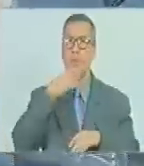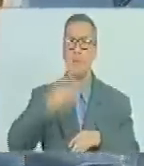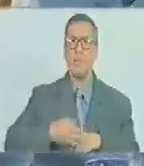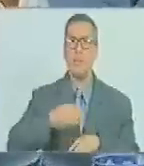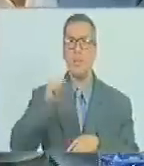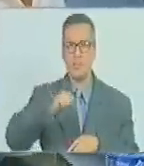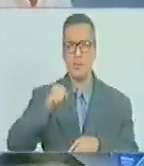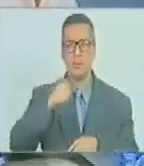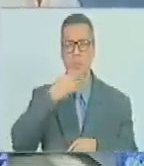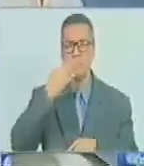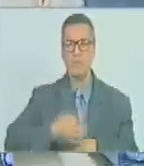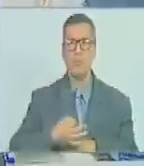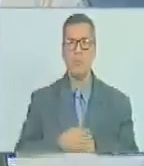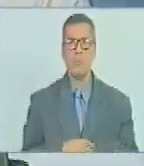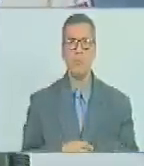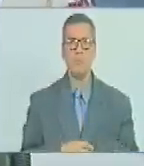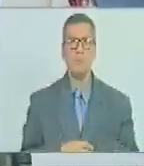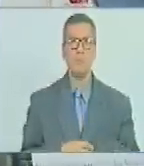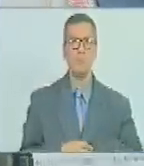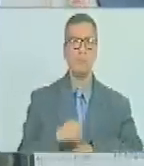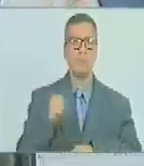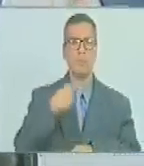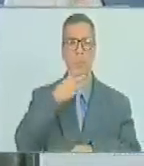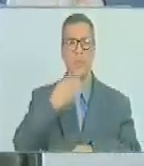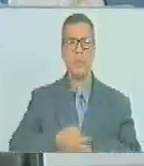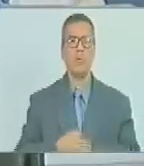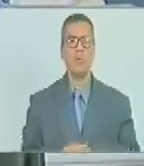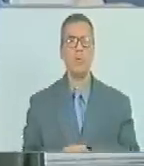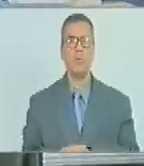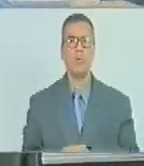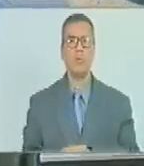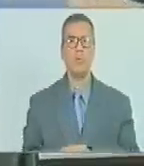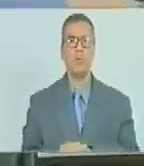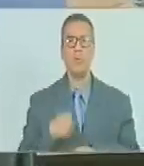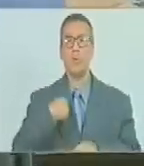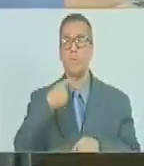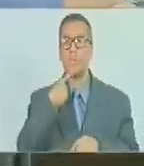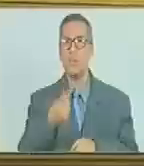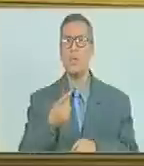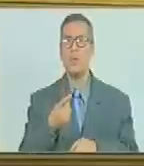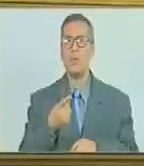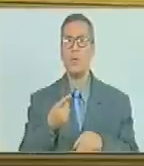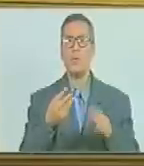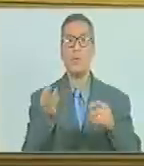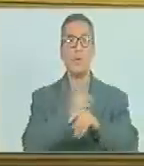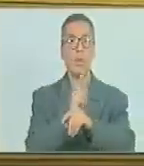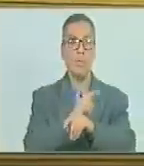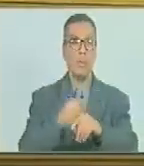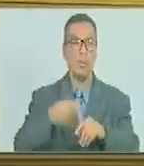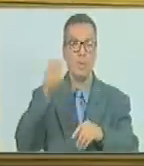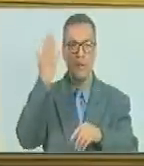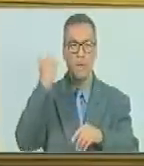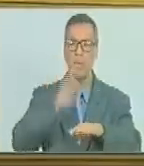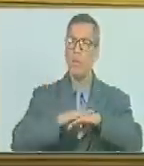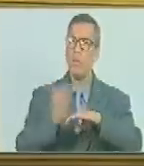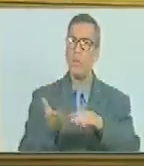verdad. Y la verdad se expresa ahora con mucha más rapidez que antes, porque